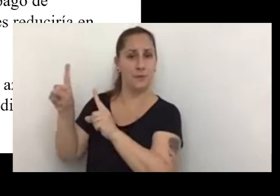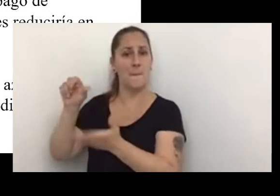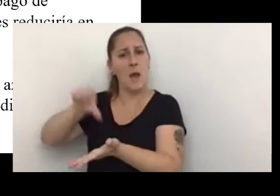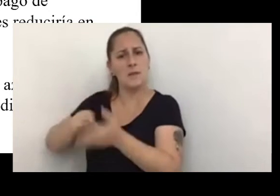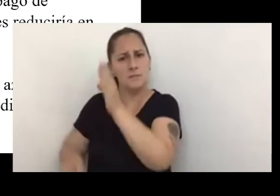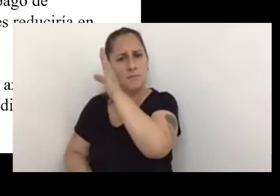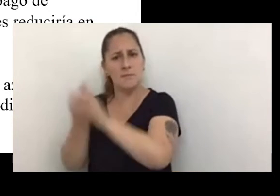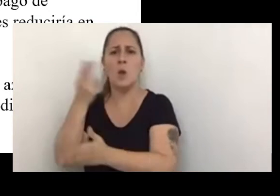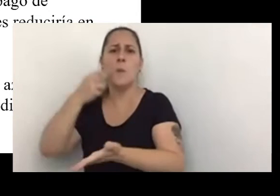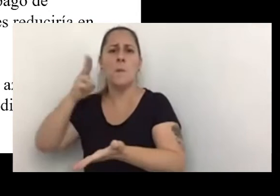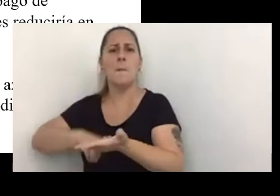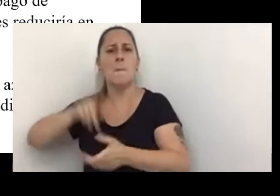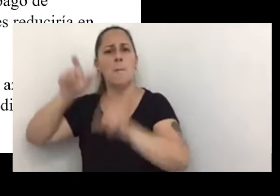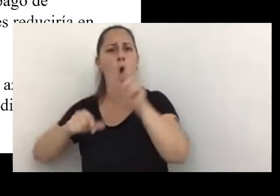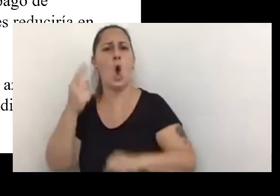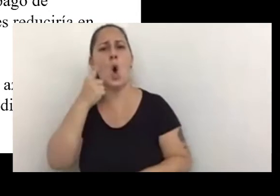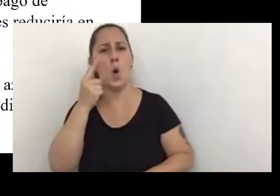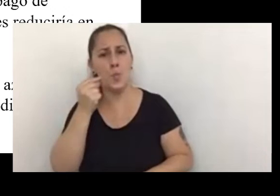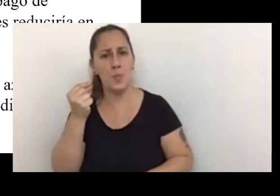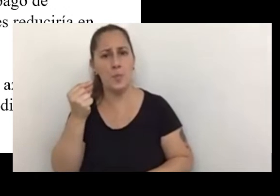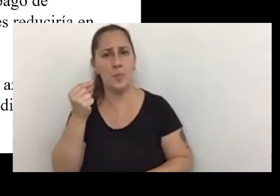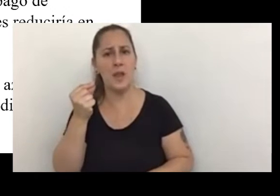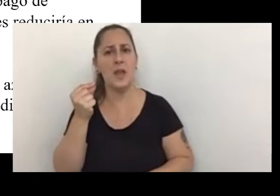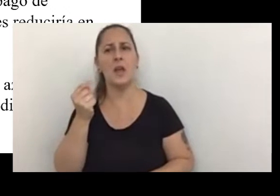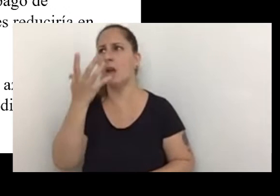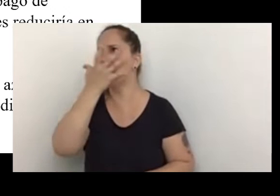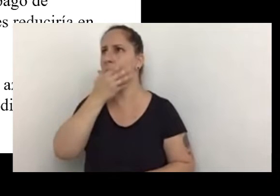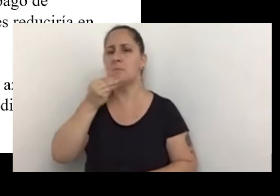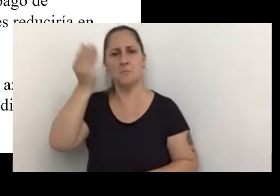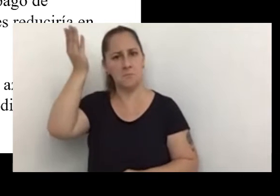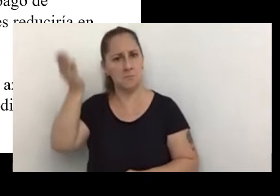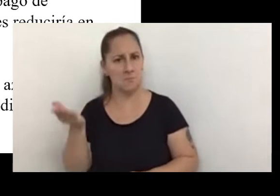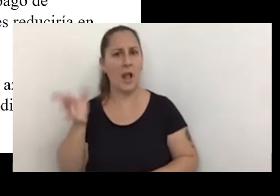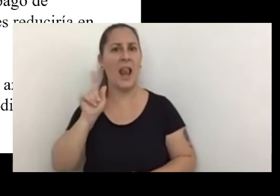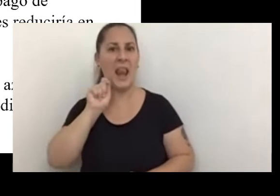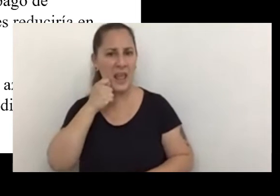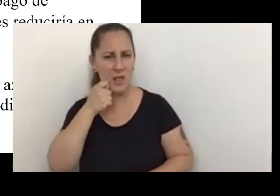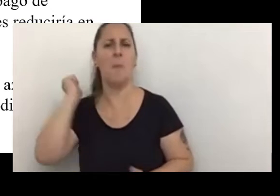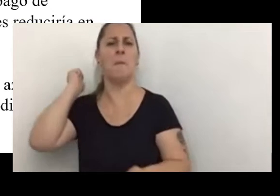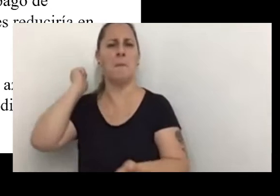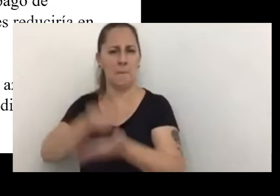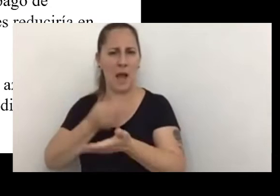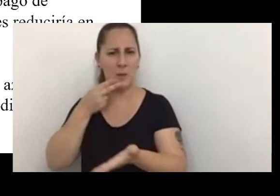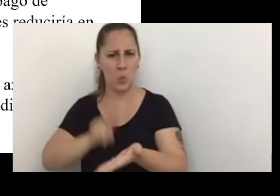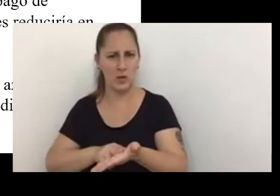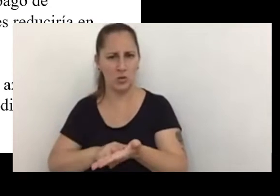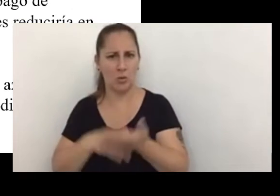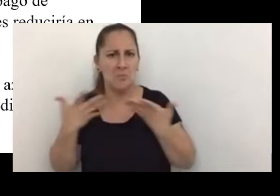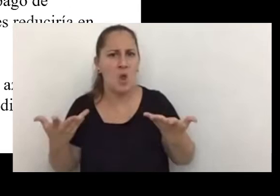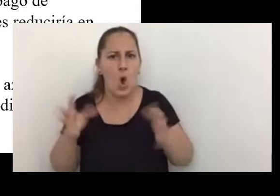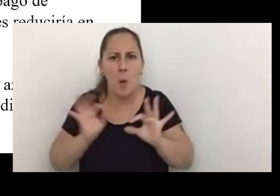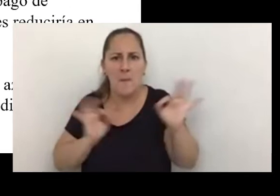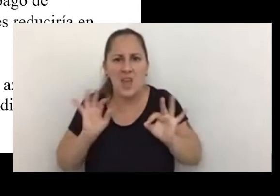a todo aquel hombre que luzca una apariencia física agraciada. Ahora, ¿cuál es el estándar?